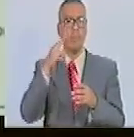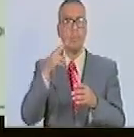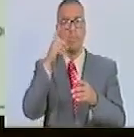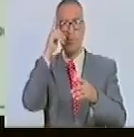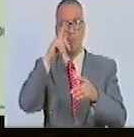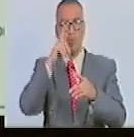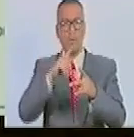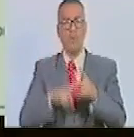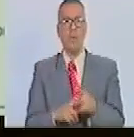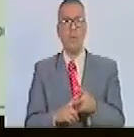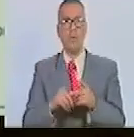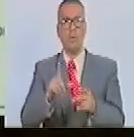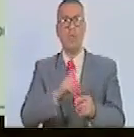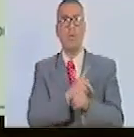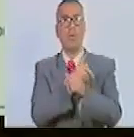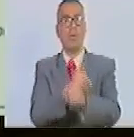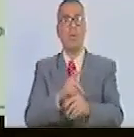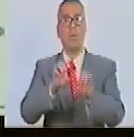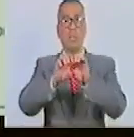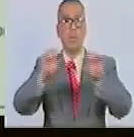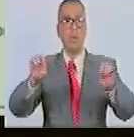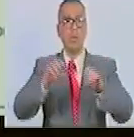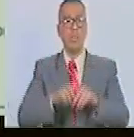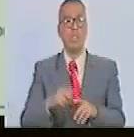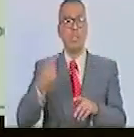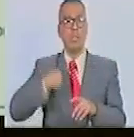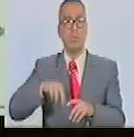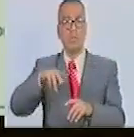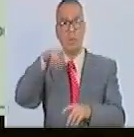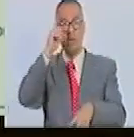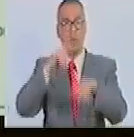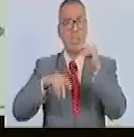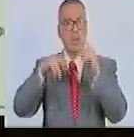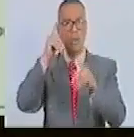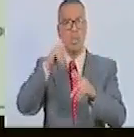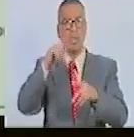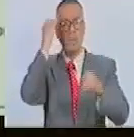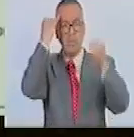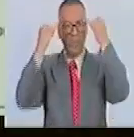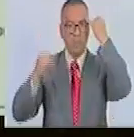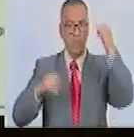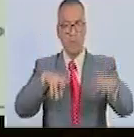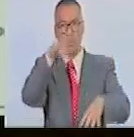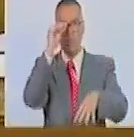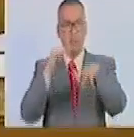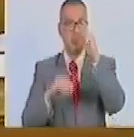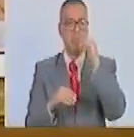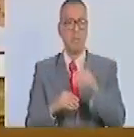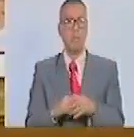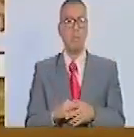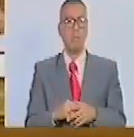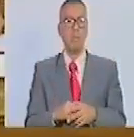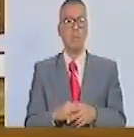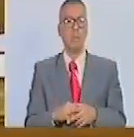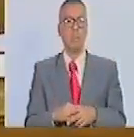nivel de instrucción es licenciada en educación, tiene una maestría en educación estratégica del aprendizaje.